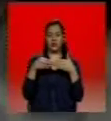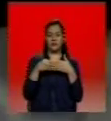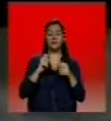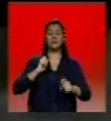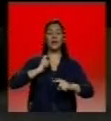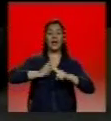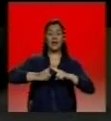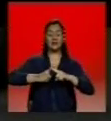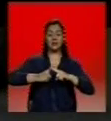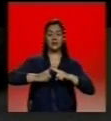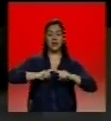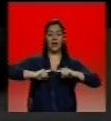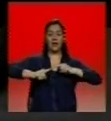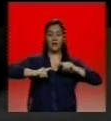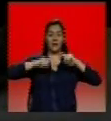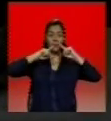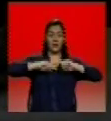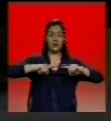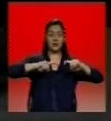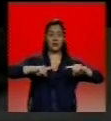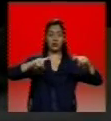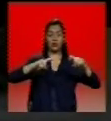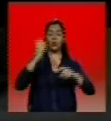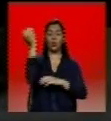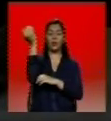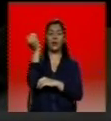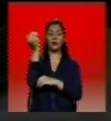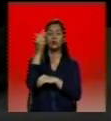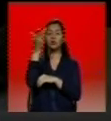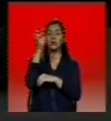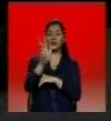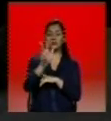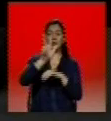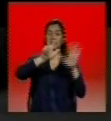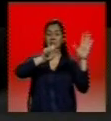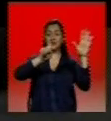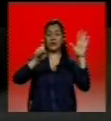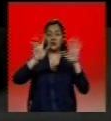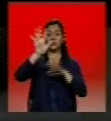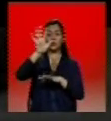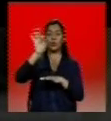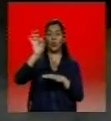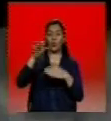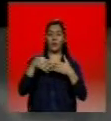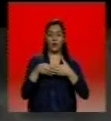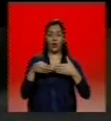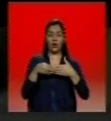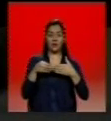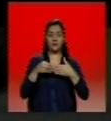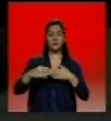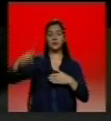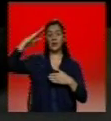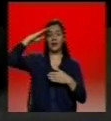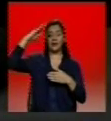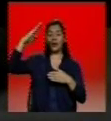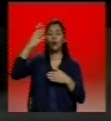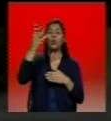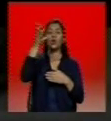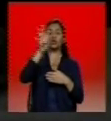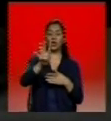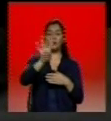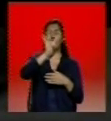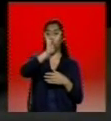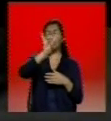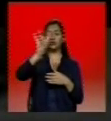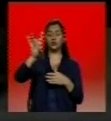jefe de inteligencia, Mario Pazmiño, recibe una pensión jubilar de 3.659 dólares. El general Ernesto González pensiona